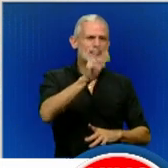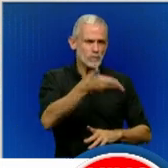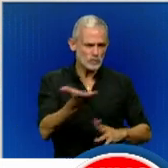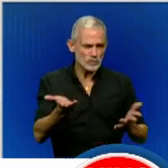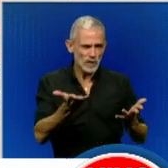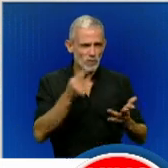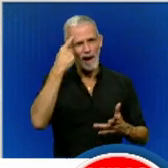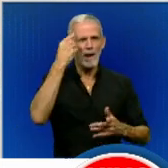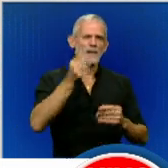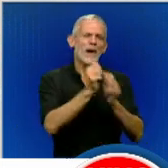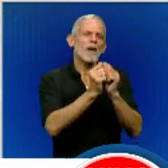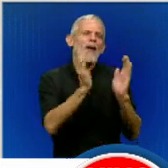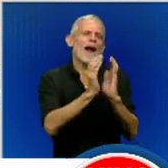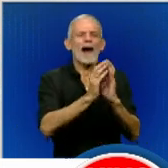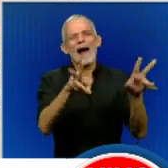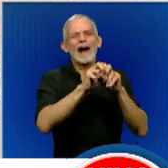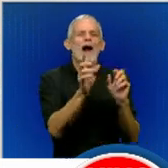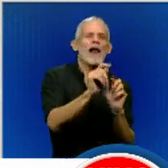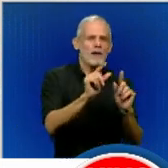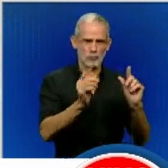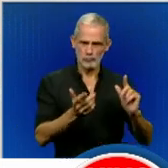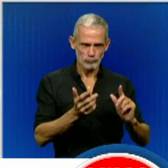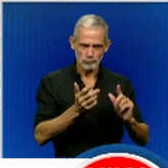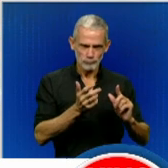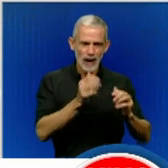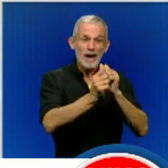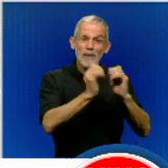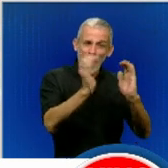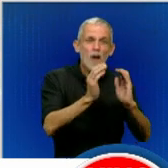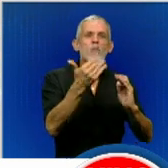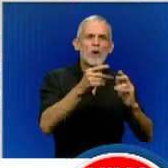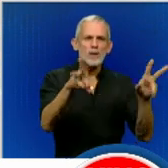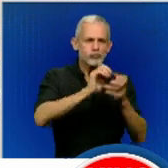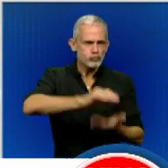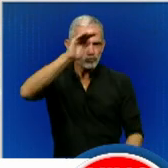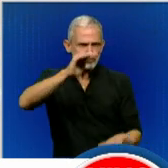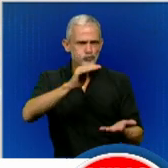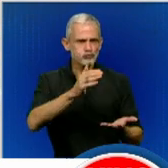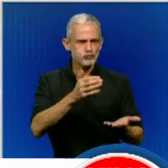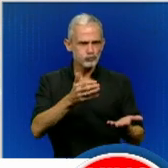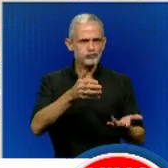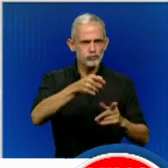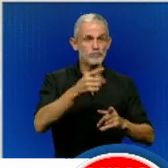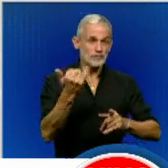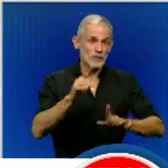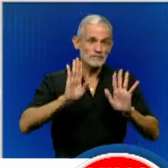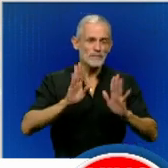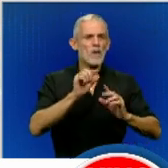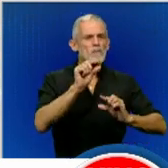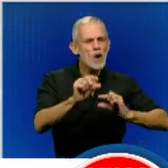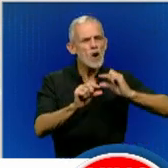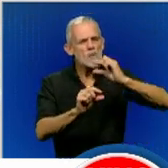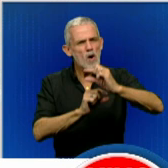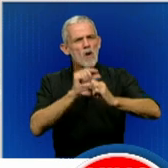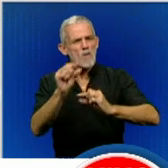puede asociar que quede ganancias a pequeñas empresas y la verdad que la progresividad que plantean espadas